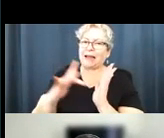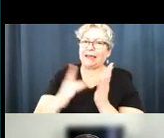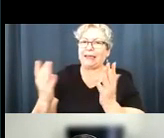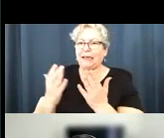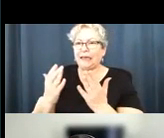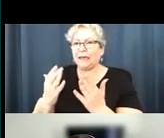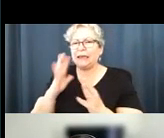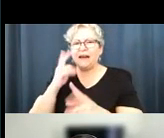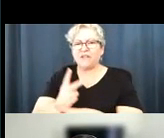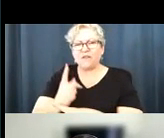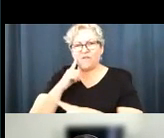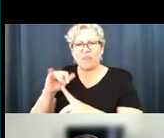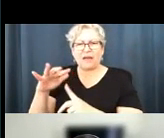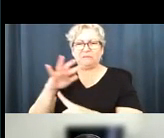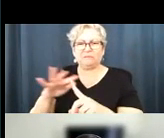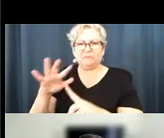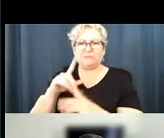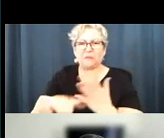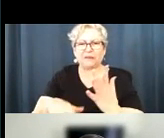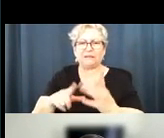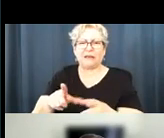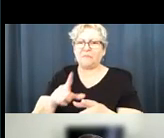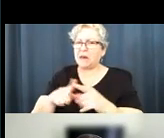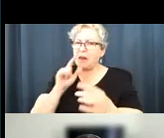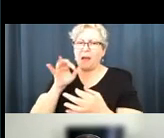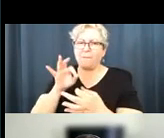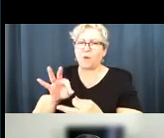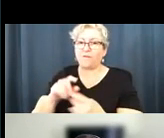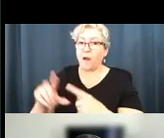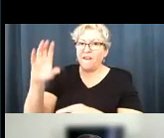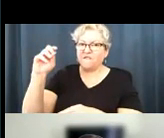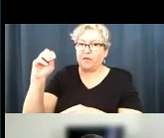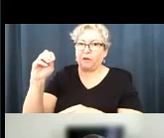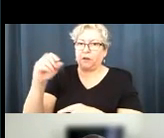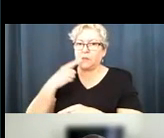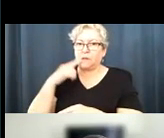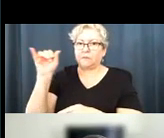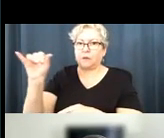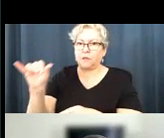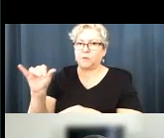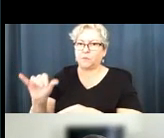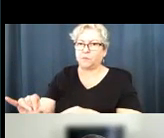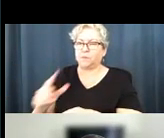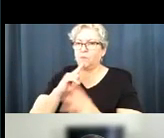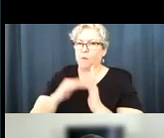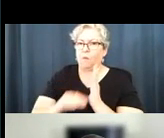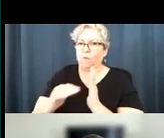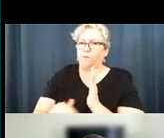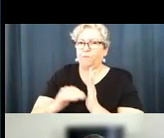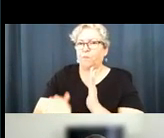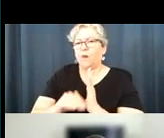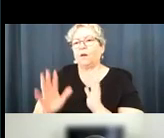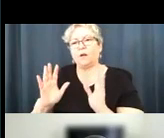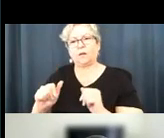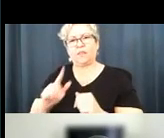dice apriete aquí, bueno, pues eso lo podemos entender sobre el contexto. No es ideal, pero si tiene 50 en una página que dice lo mismo, entonces